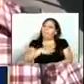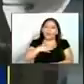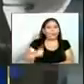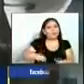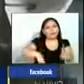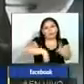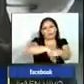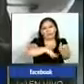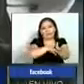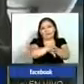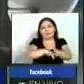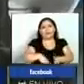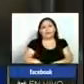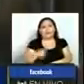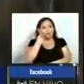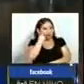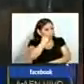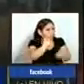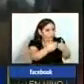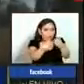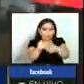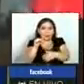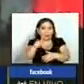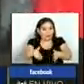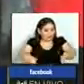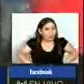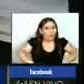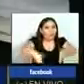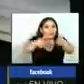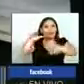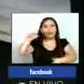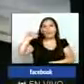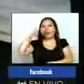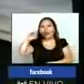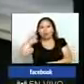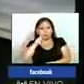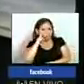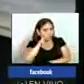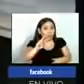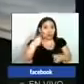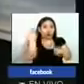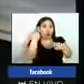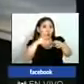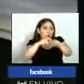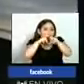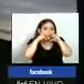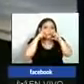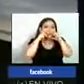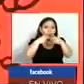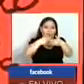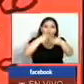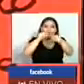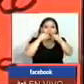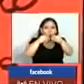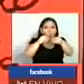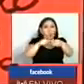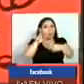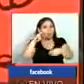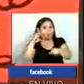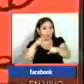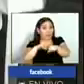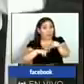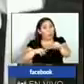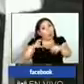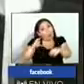equipo Si busca en cantidad En los locales De la calle Arce Puede encontrar Mascarillas Con doble polipropileno Las 50 a 20 dólares